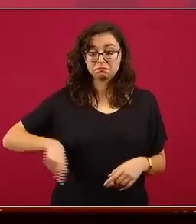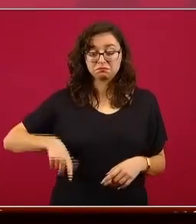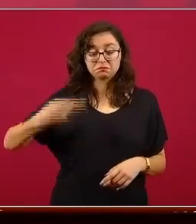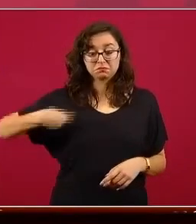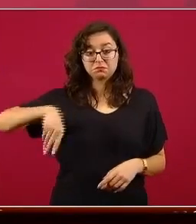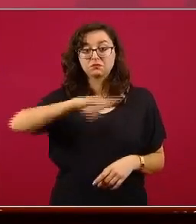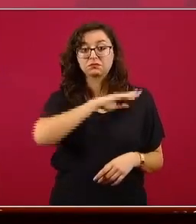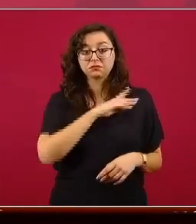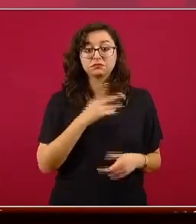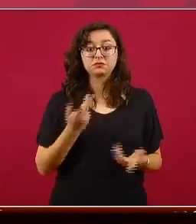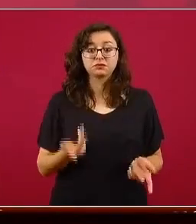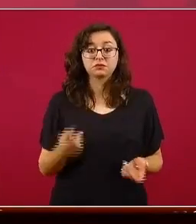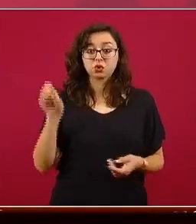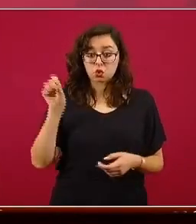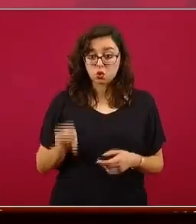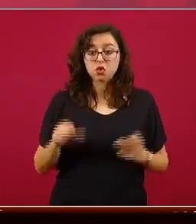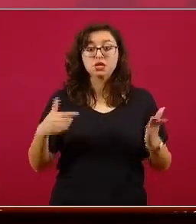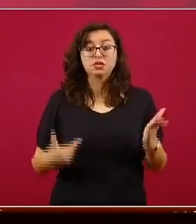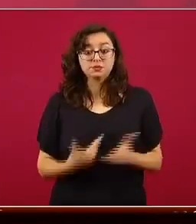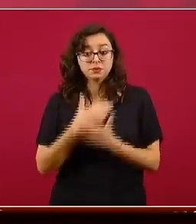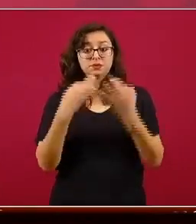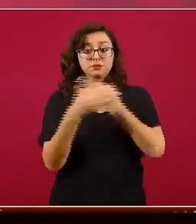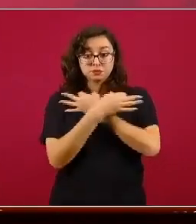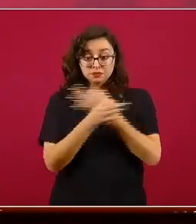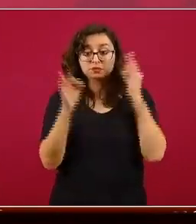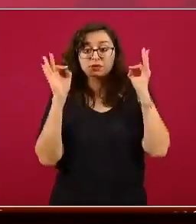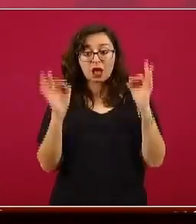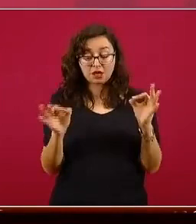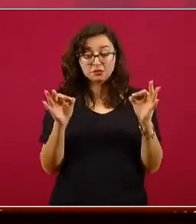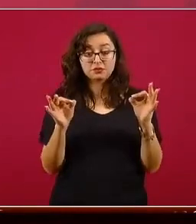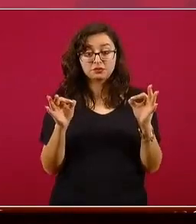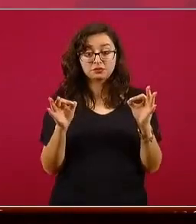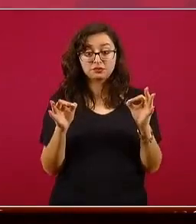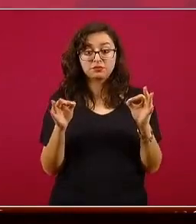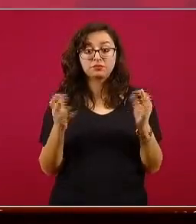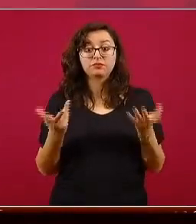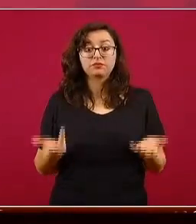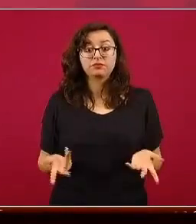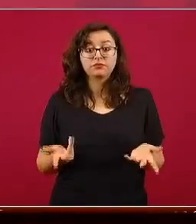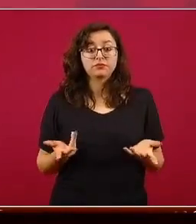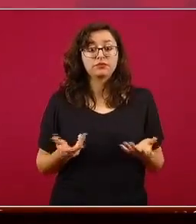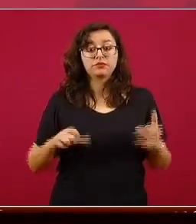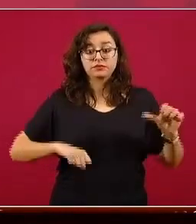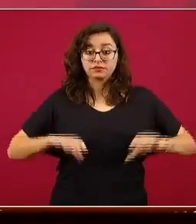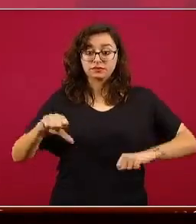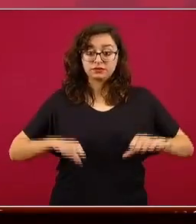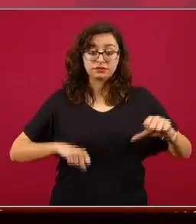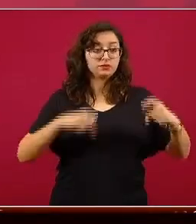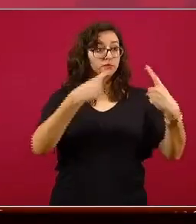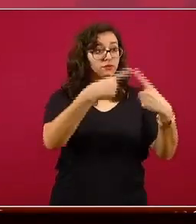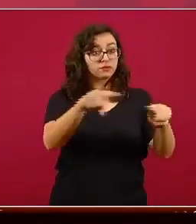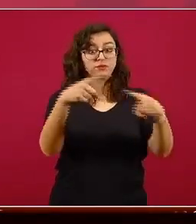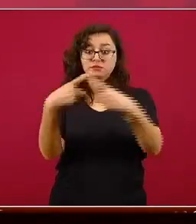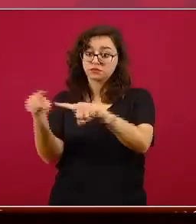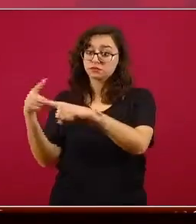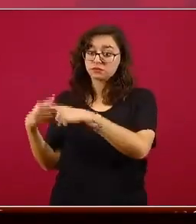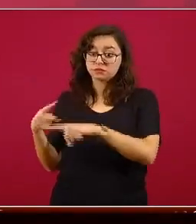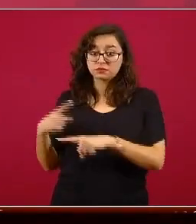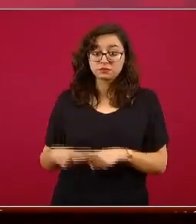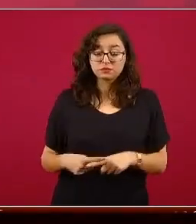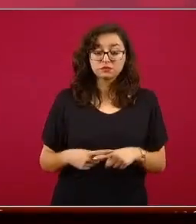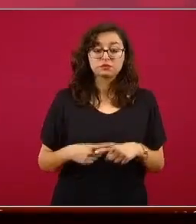Sheinbaum, en su anuncio de hoy por la mañana, comentó que entre las distintas actividades está